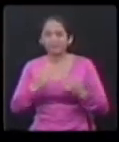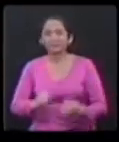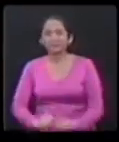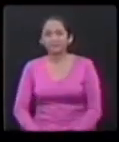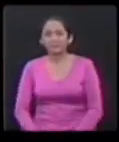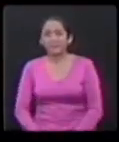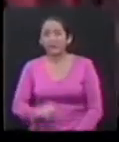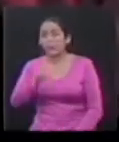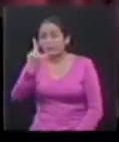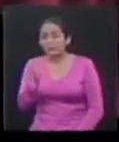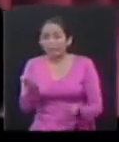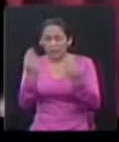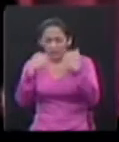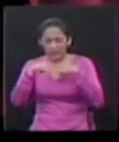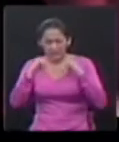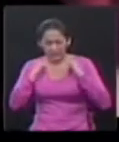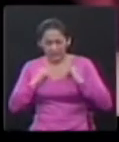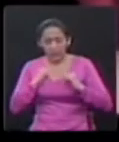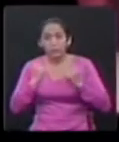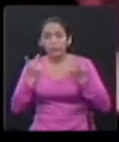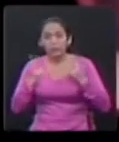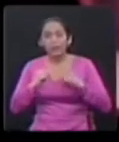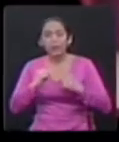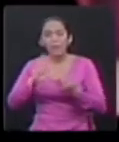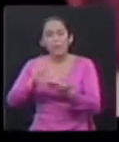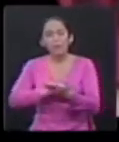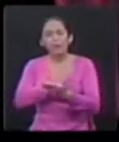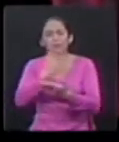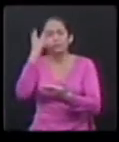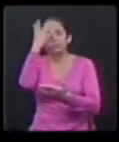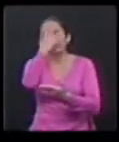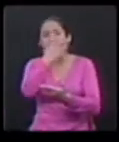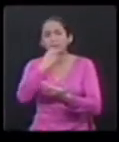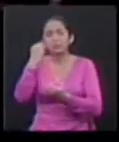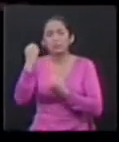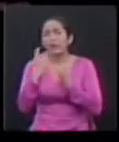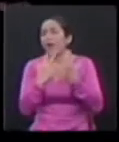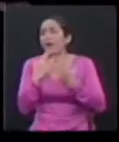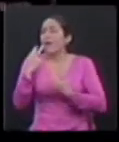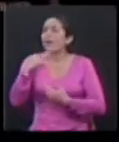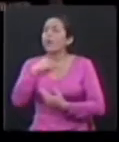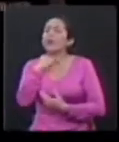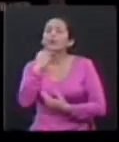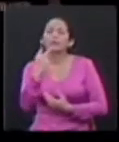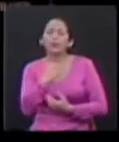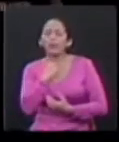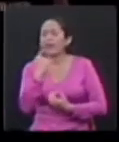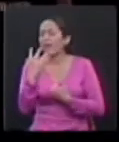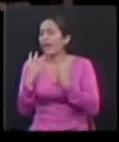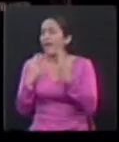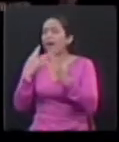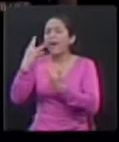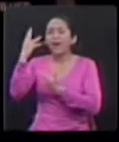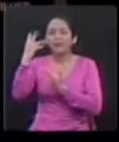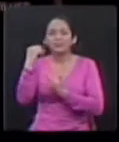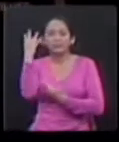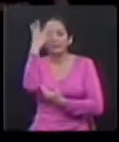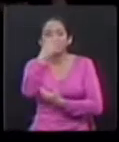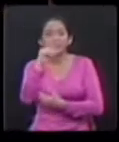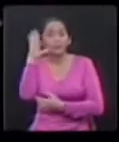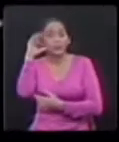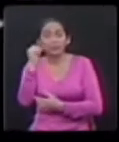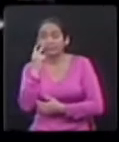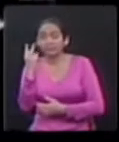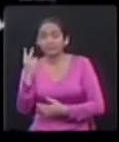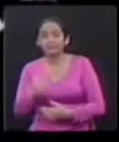líricos, melancólicos y una música bellísima que realmente es un gusto que eso se presente y que la gente de Cuenca la pueda escuchar y mirar.